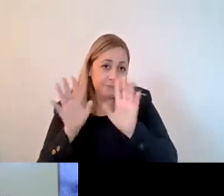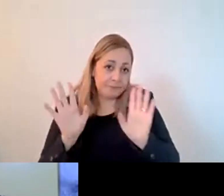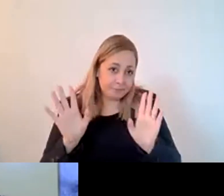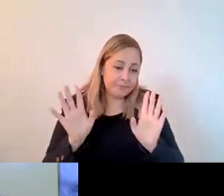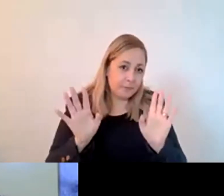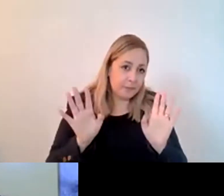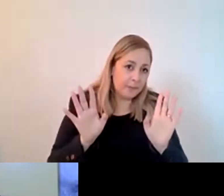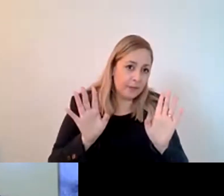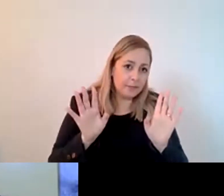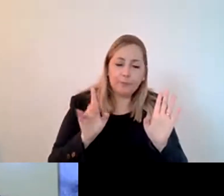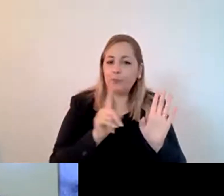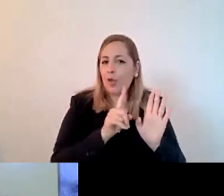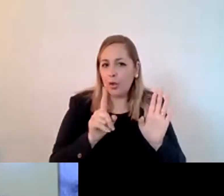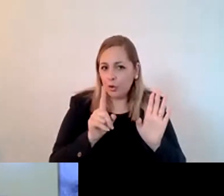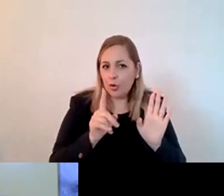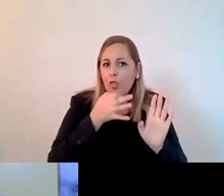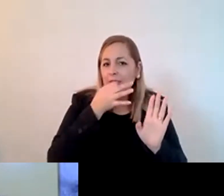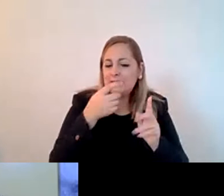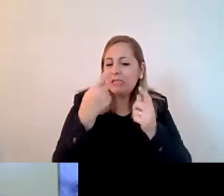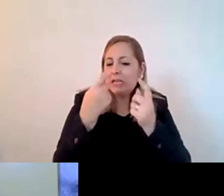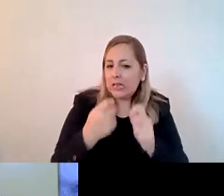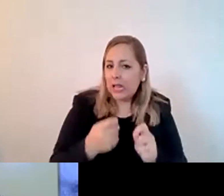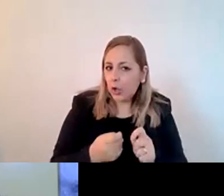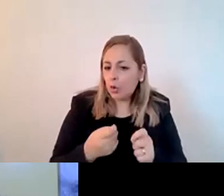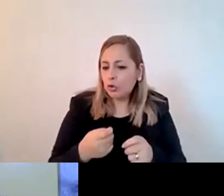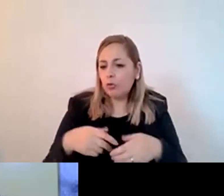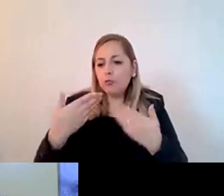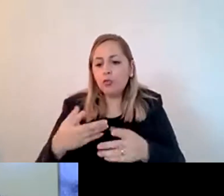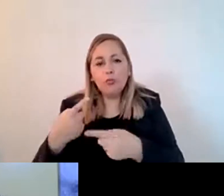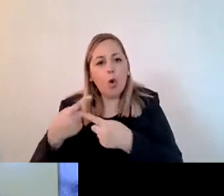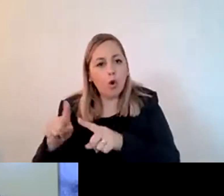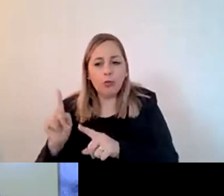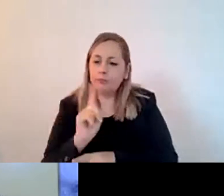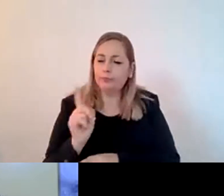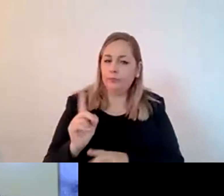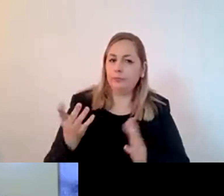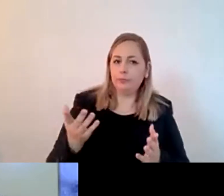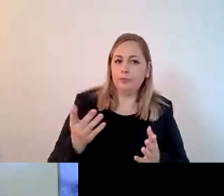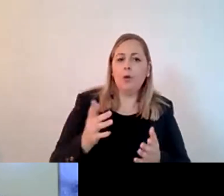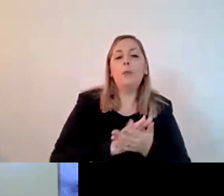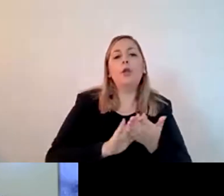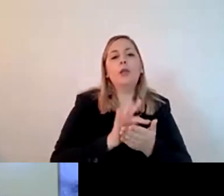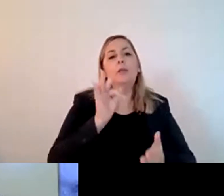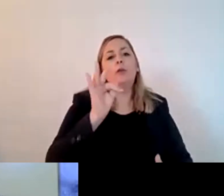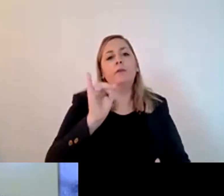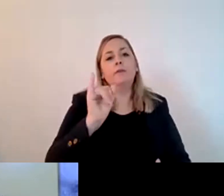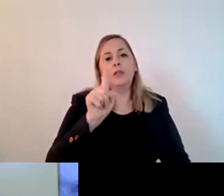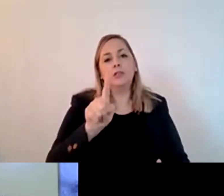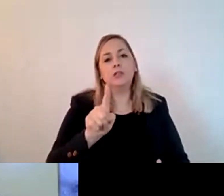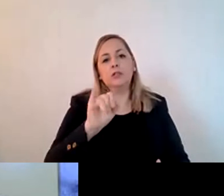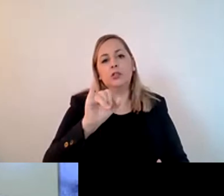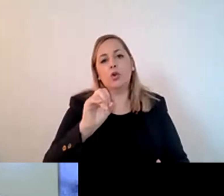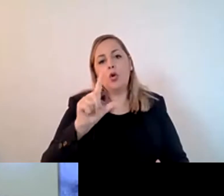Si, no es cuestión de ponerle un diagnóstico u otro, pero por ejemplo, fisiológicamente estos